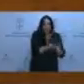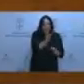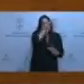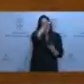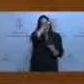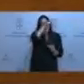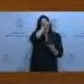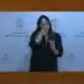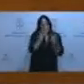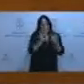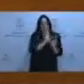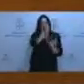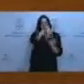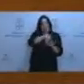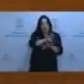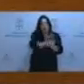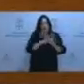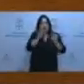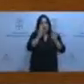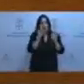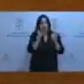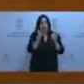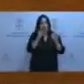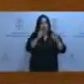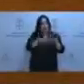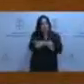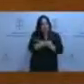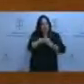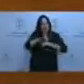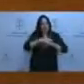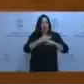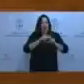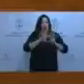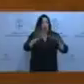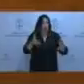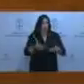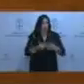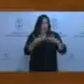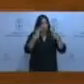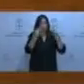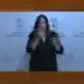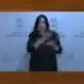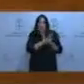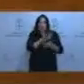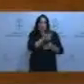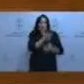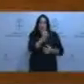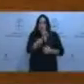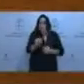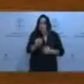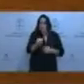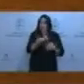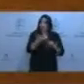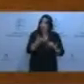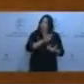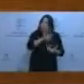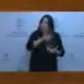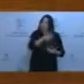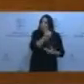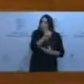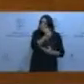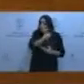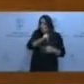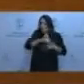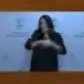la Consejería de Educación para que sea universal, pública y gratuita. Así que igual se niega a extender la red de